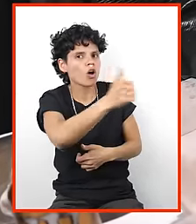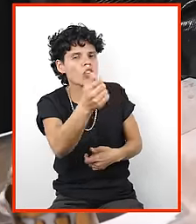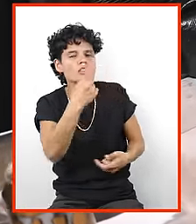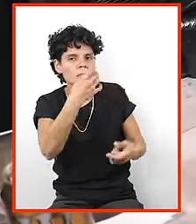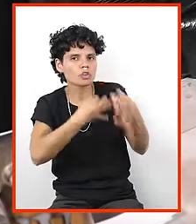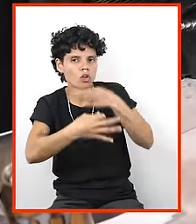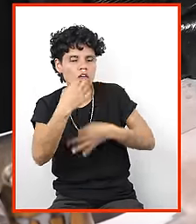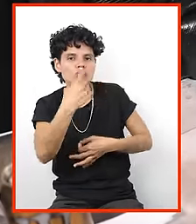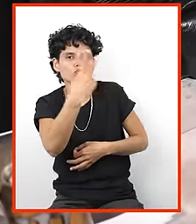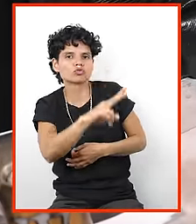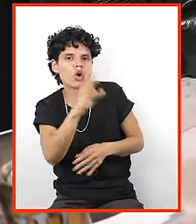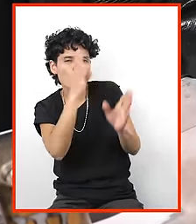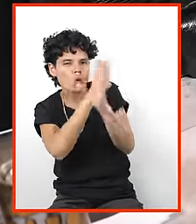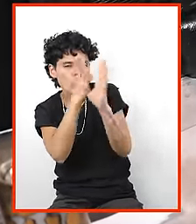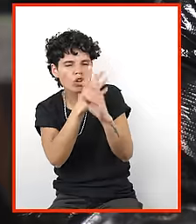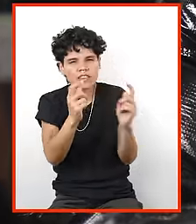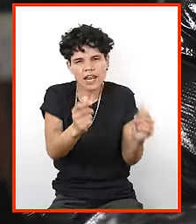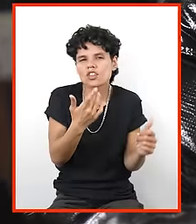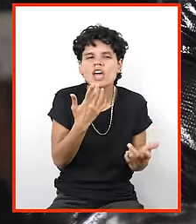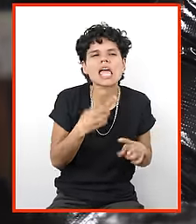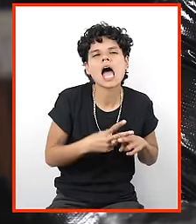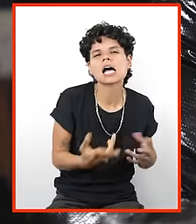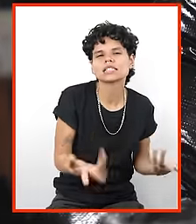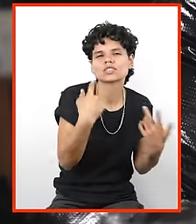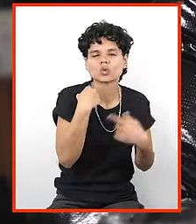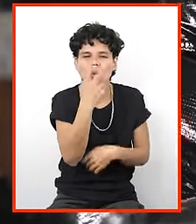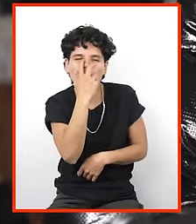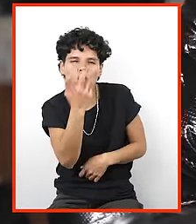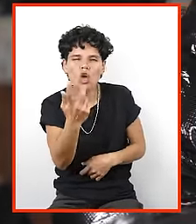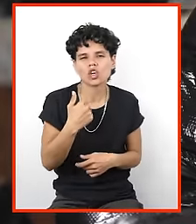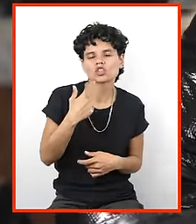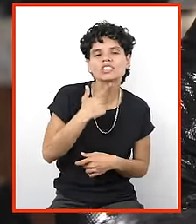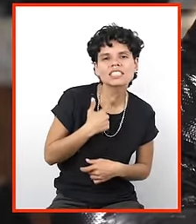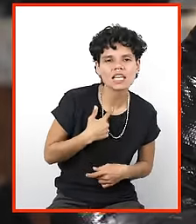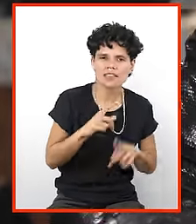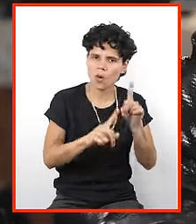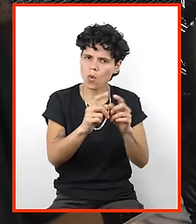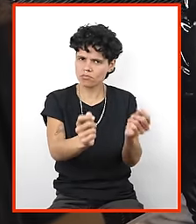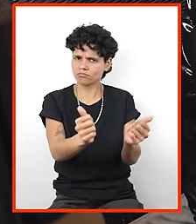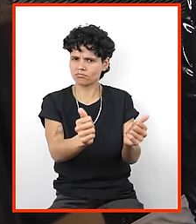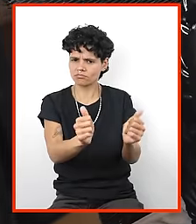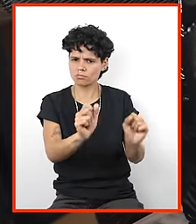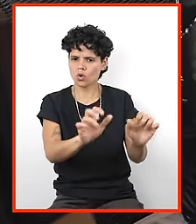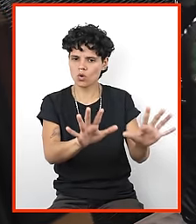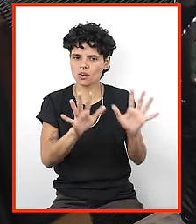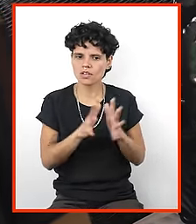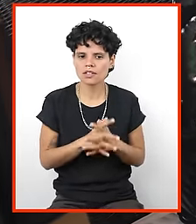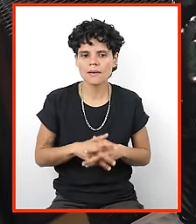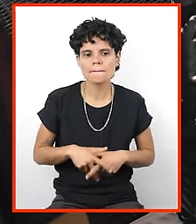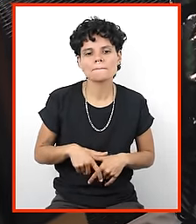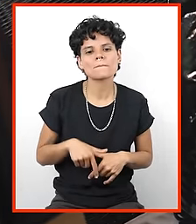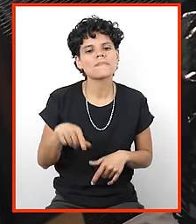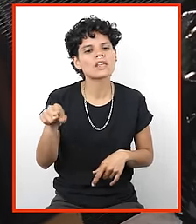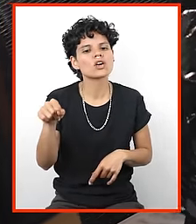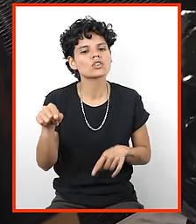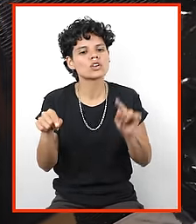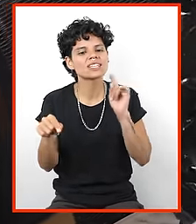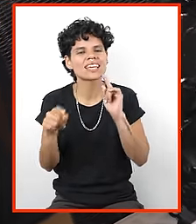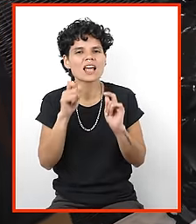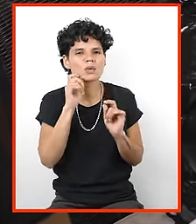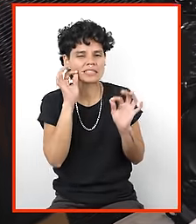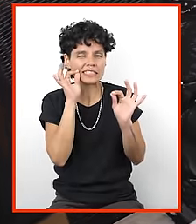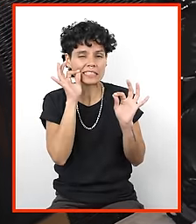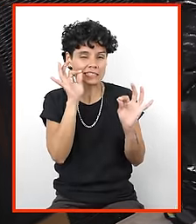de sus talentos ocultos. Y a todos les preguntamos su talento oculto. Todo. Hay algunos que son espectaculares. Quintitón tenía un chillido que era